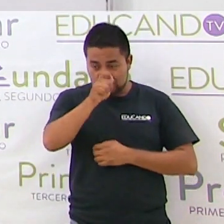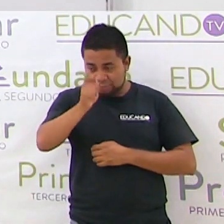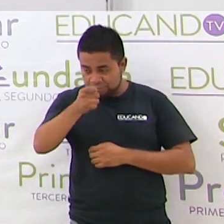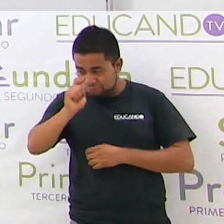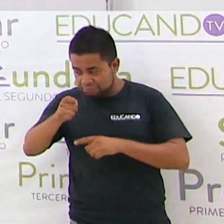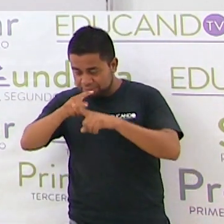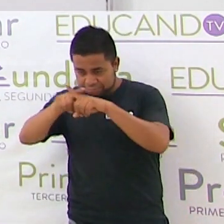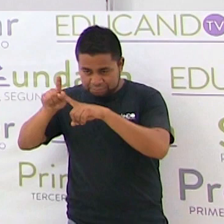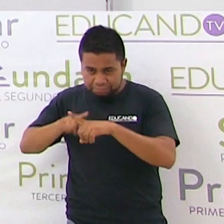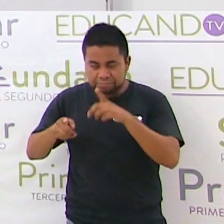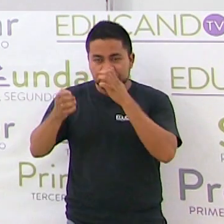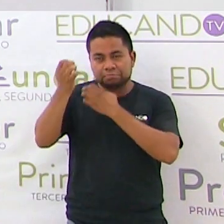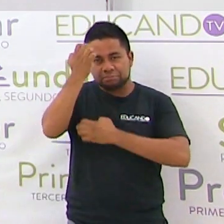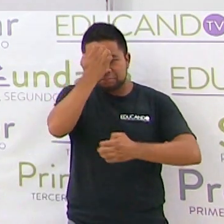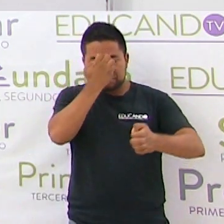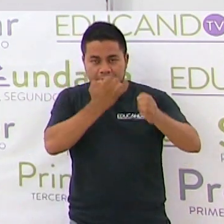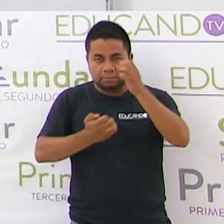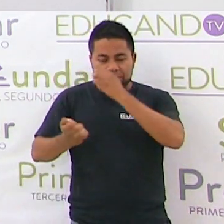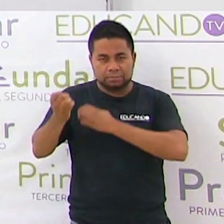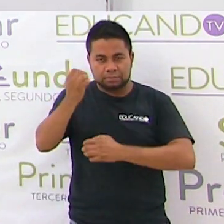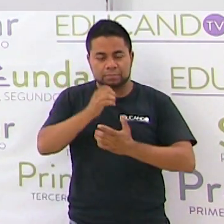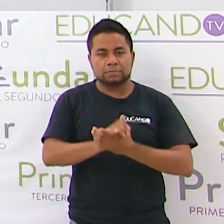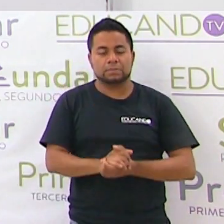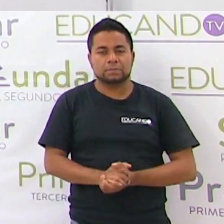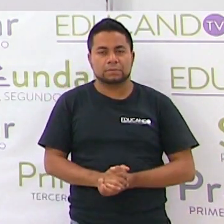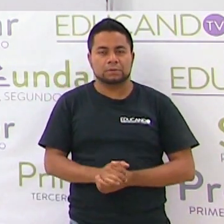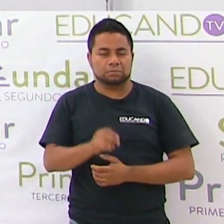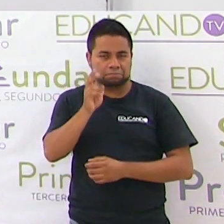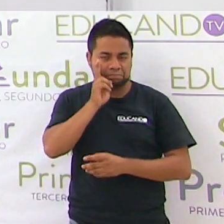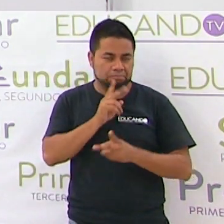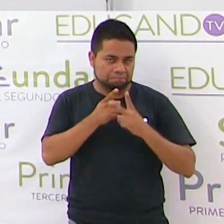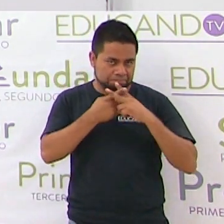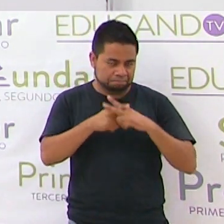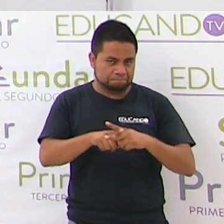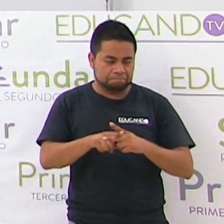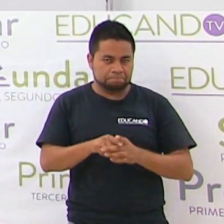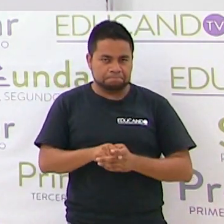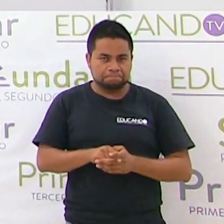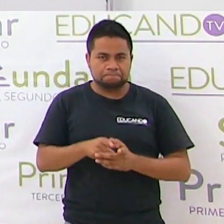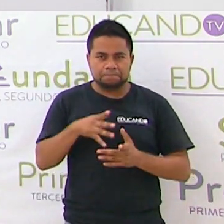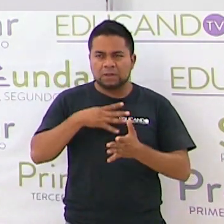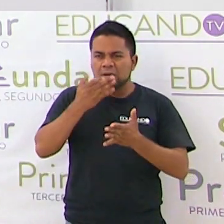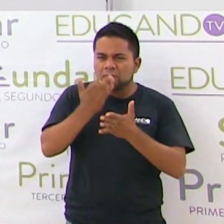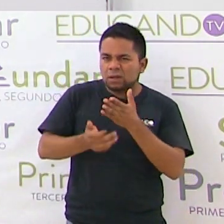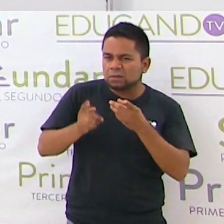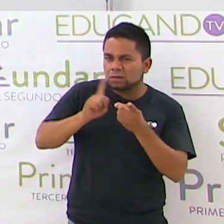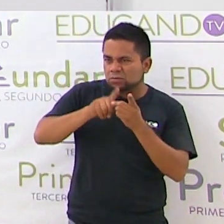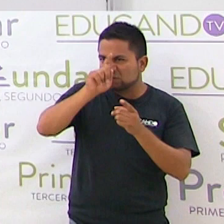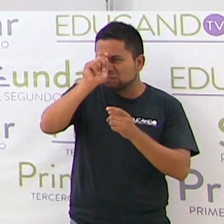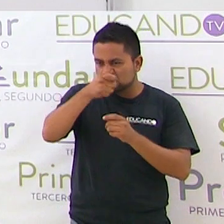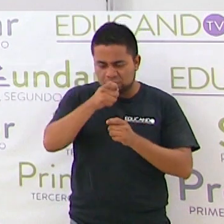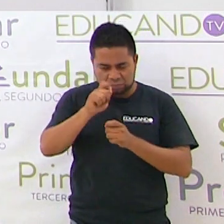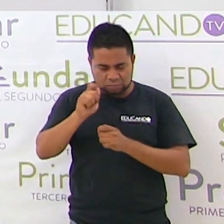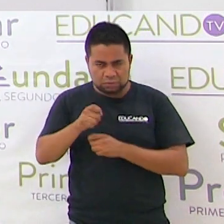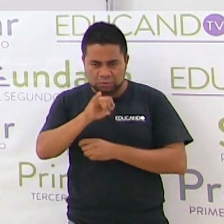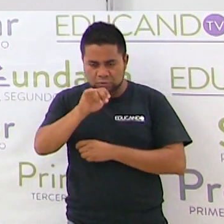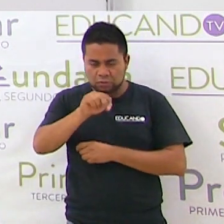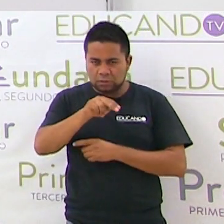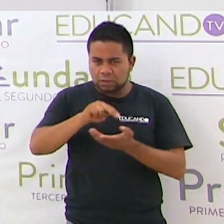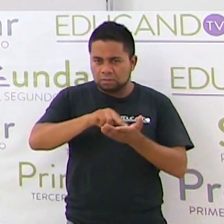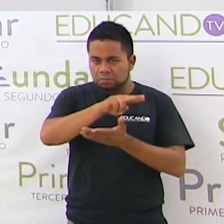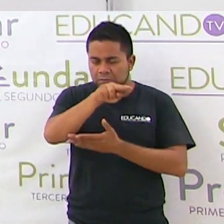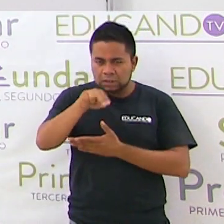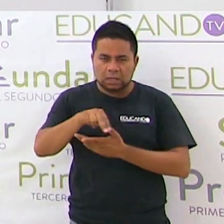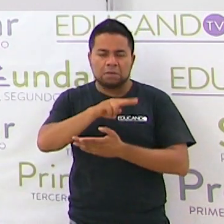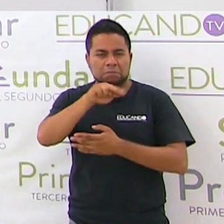acentos. Examinar los acentos. Vamos a empezar. ¿En dónde faltan acentos? Juana pintaba,